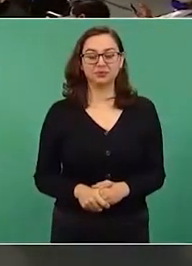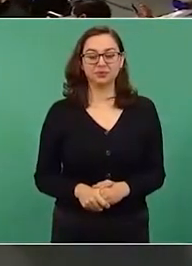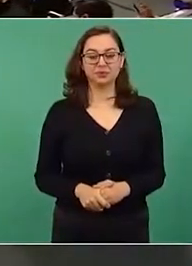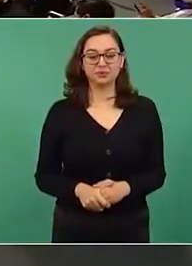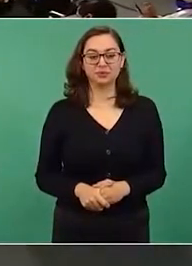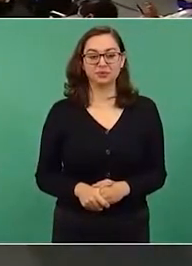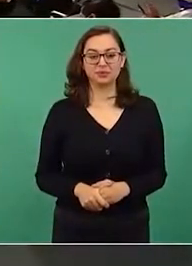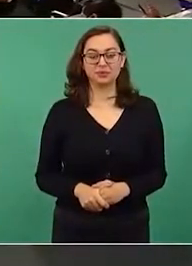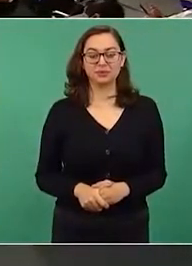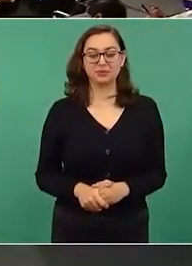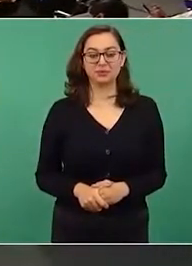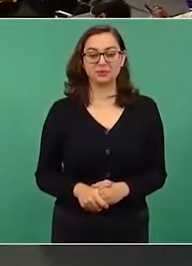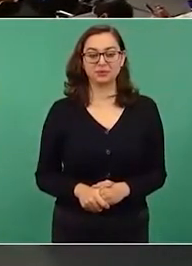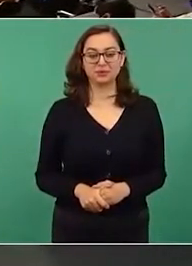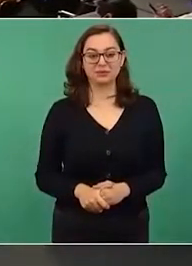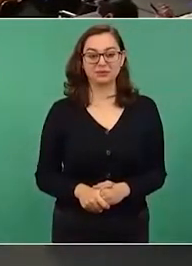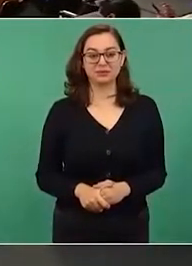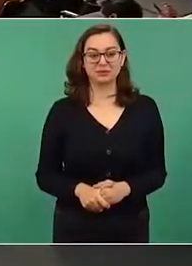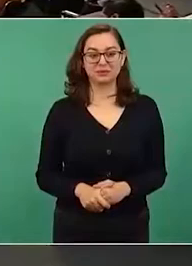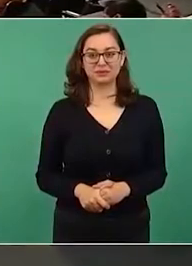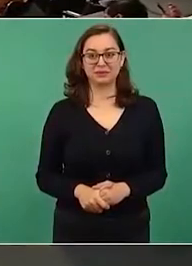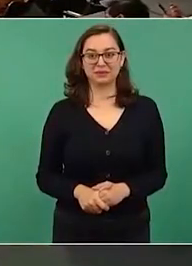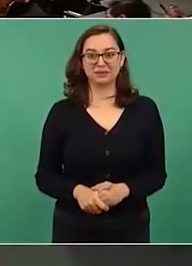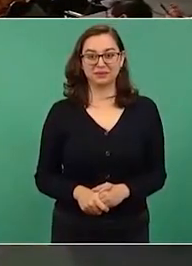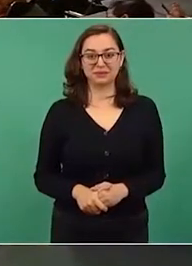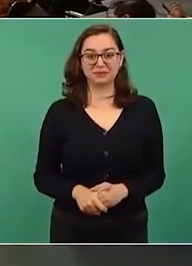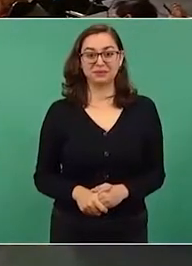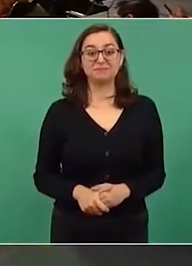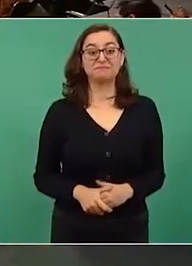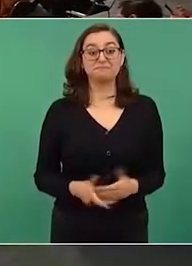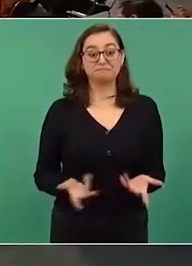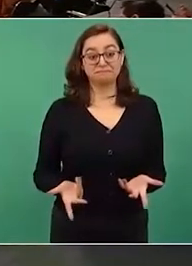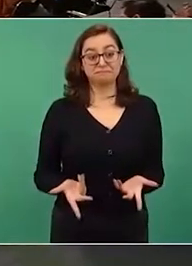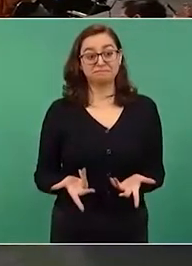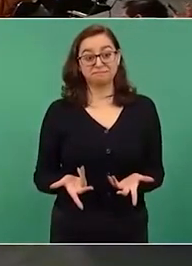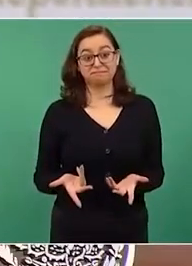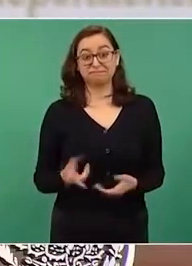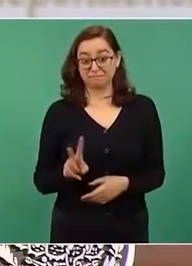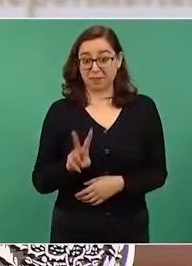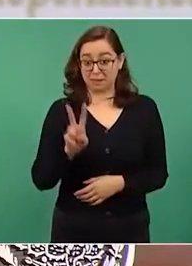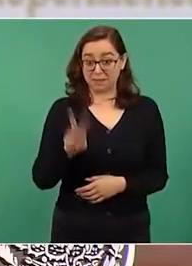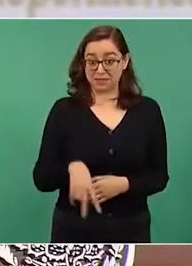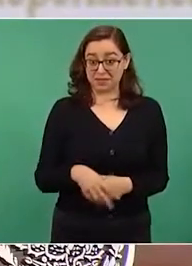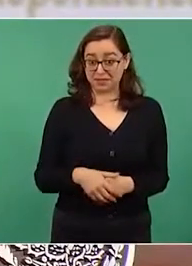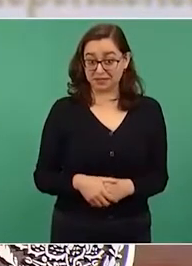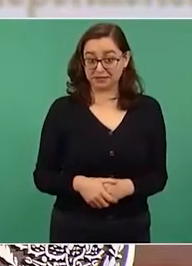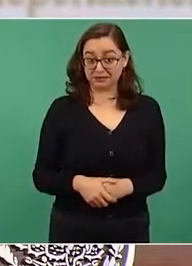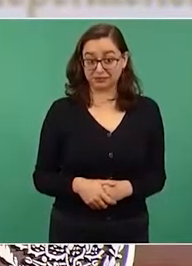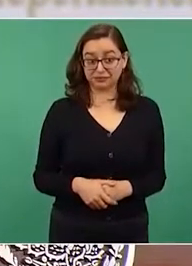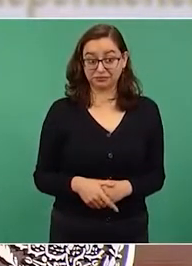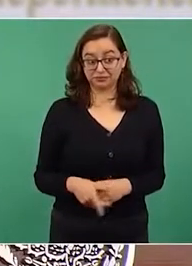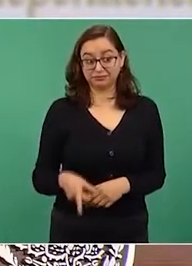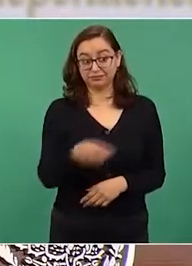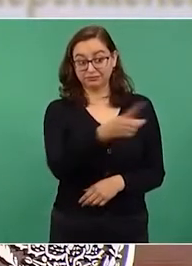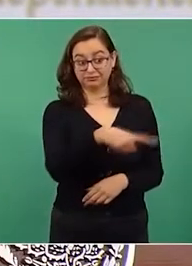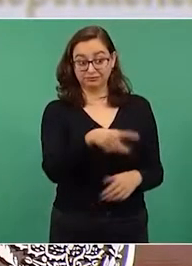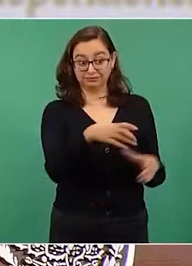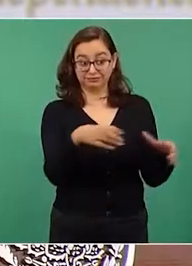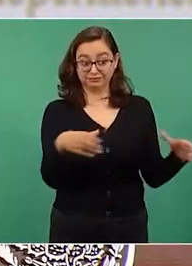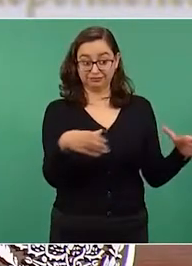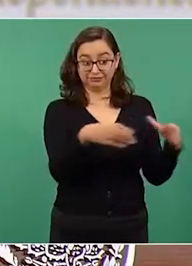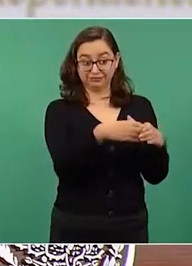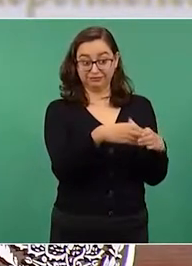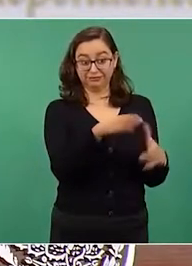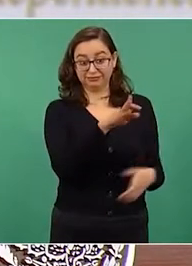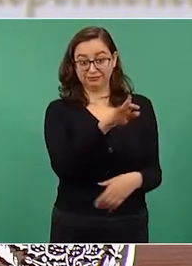Pero es que para nuestros adversarios, los de arriba, los